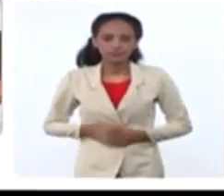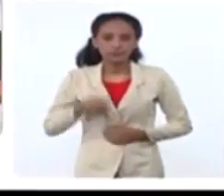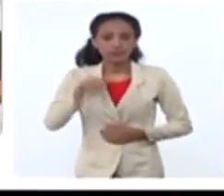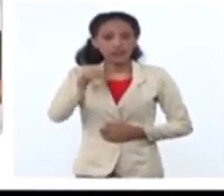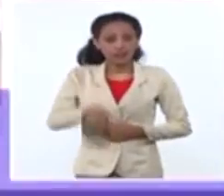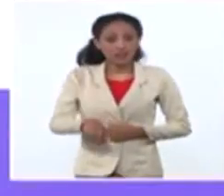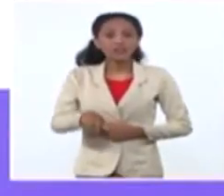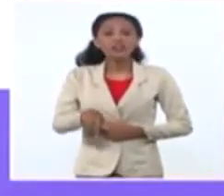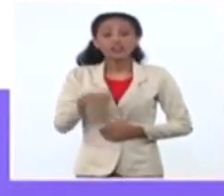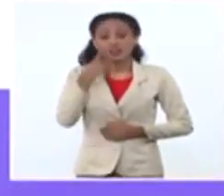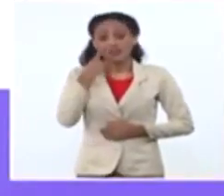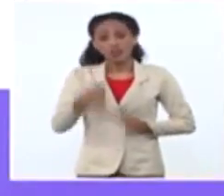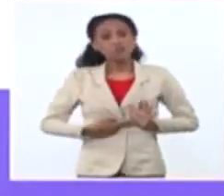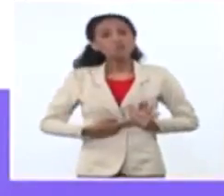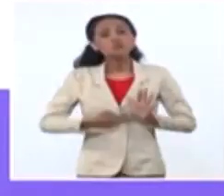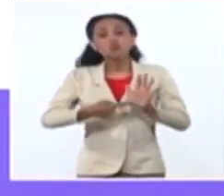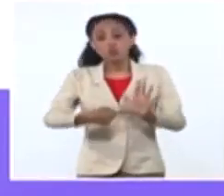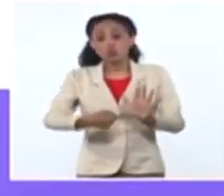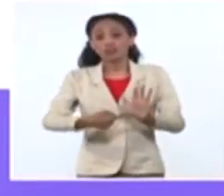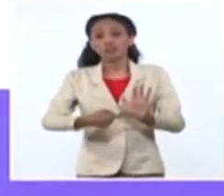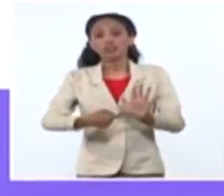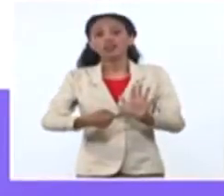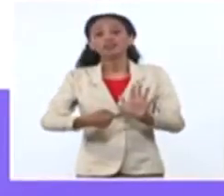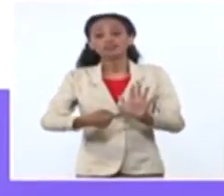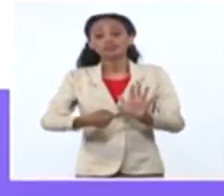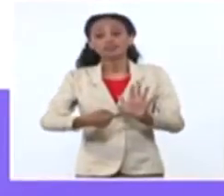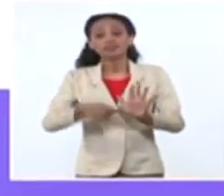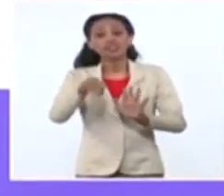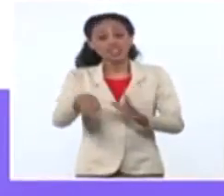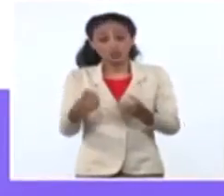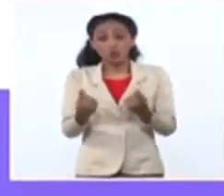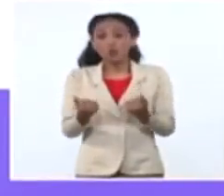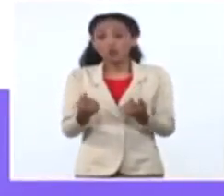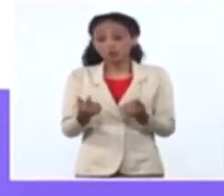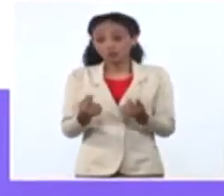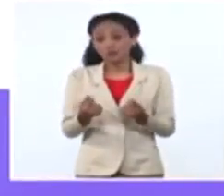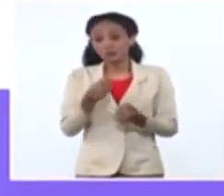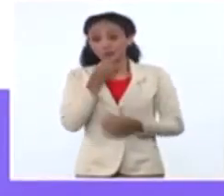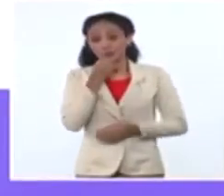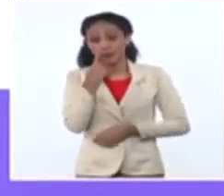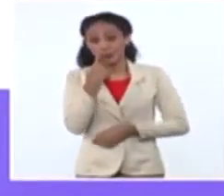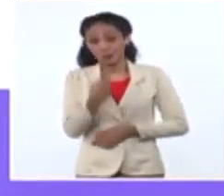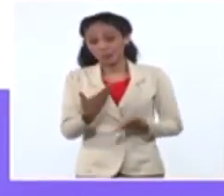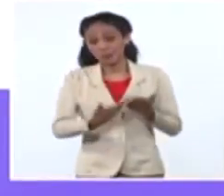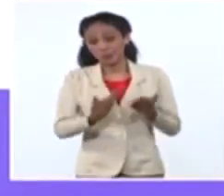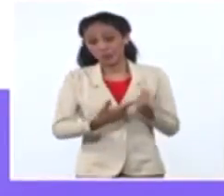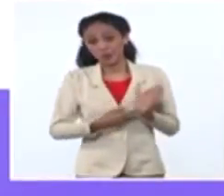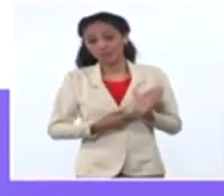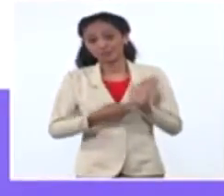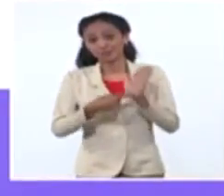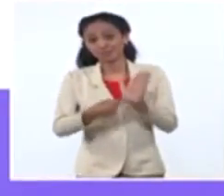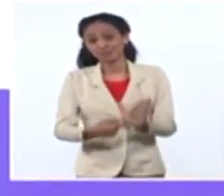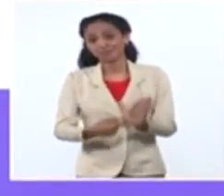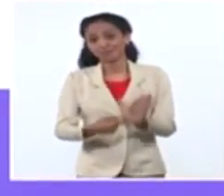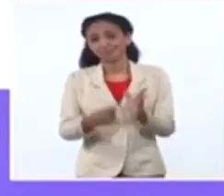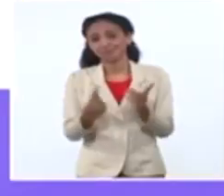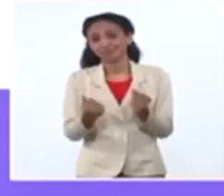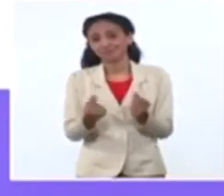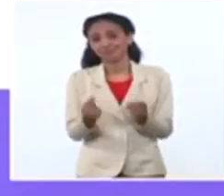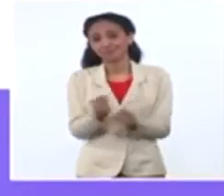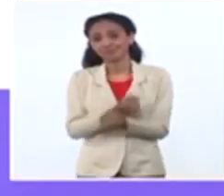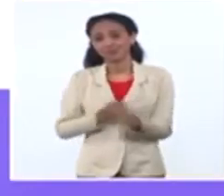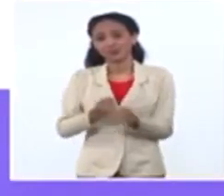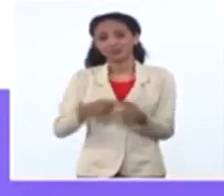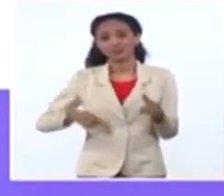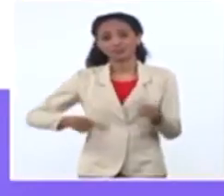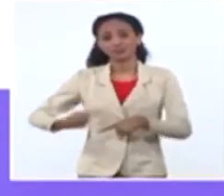una muestra de esos fondos que siguen corriendo copiosamente,